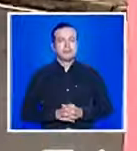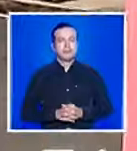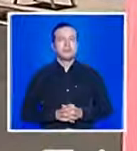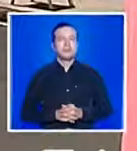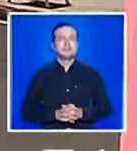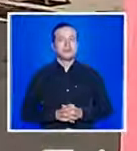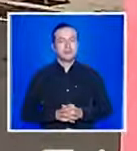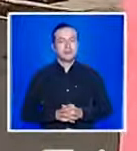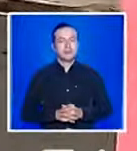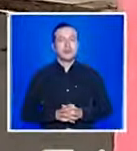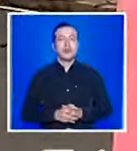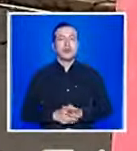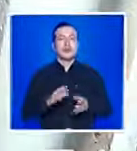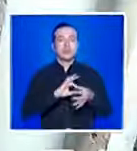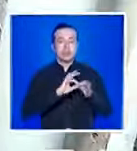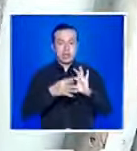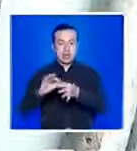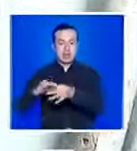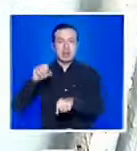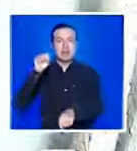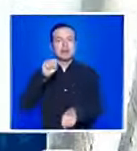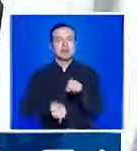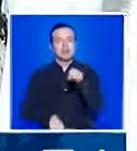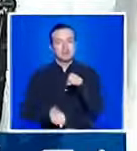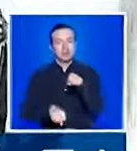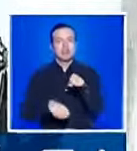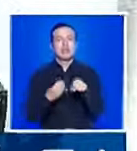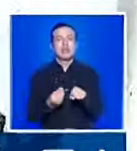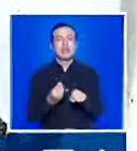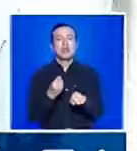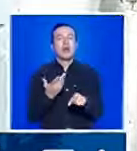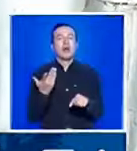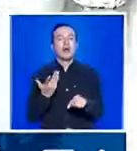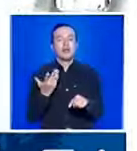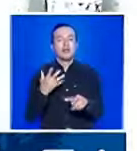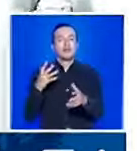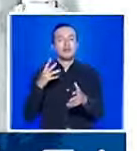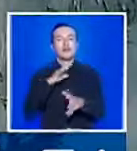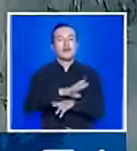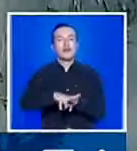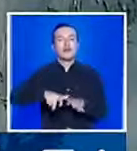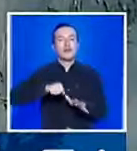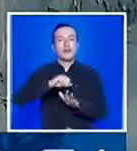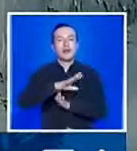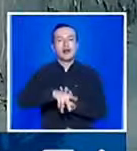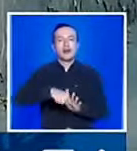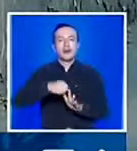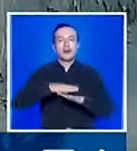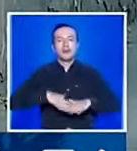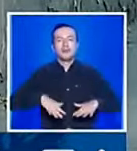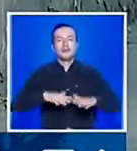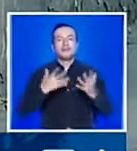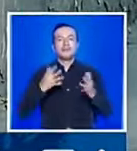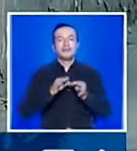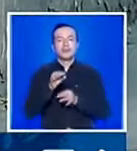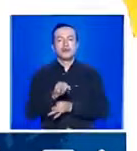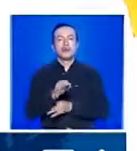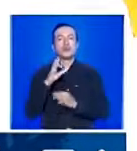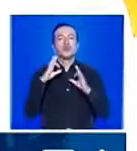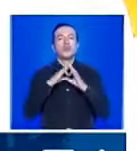Dos delincuentes rompieron las cadenas y se llevaron el generador eléctrico que funcionaba fuera de este local de comida en la parroquia de